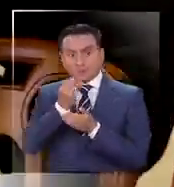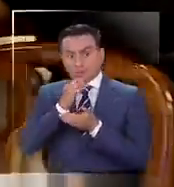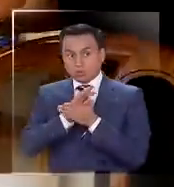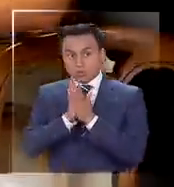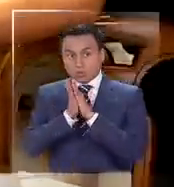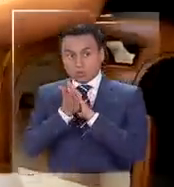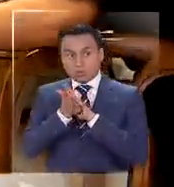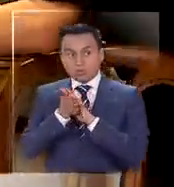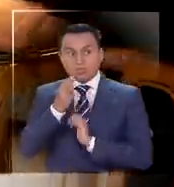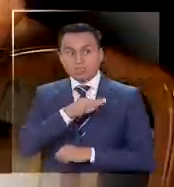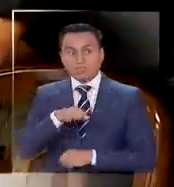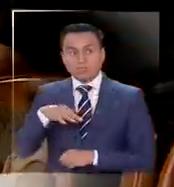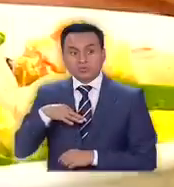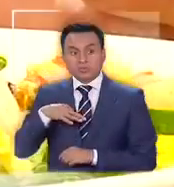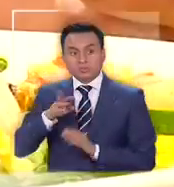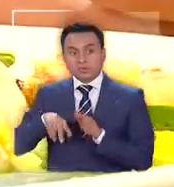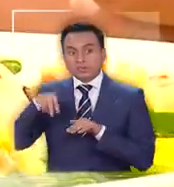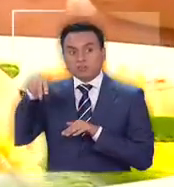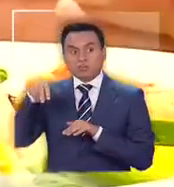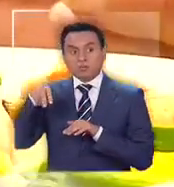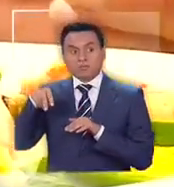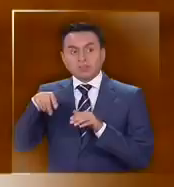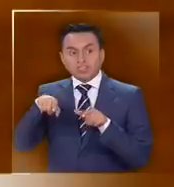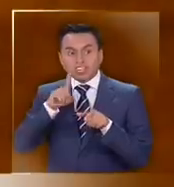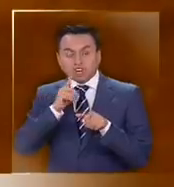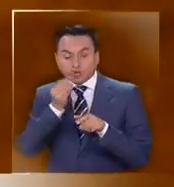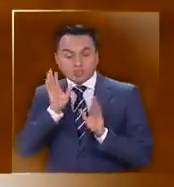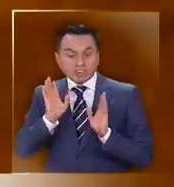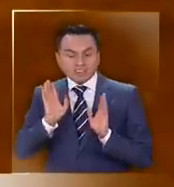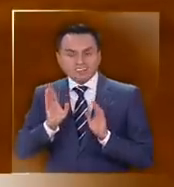que no, el ministro dice, no se para nadie si el plato tiene comida.